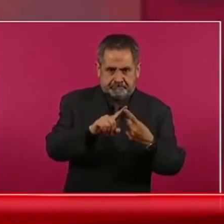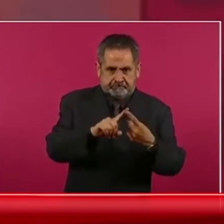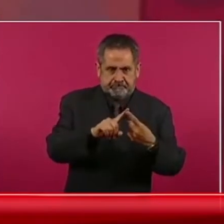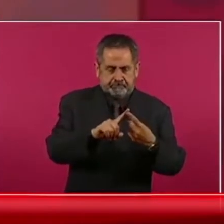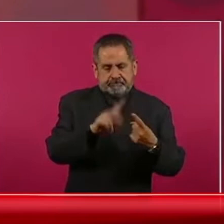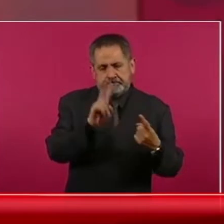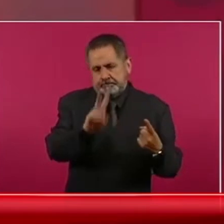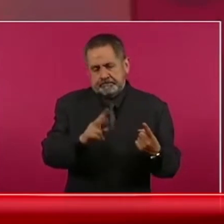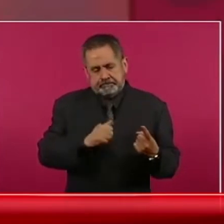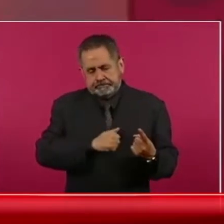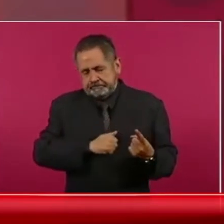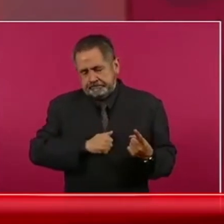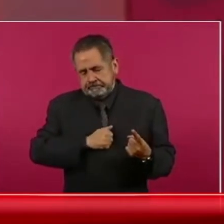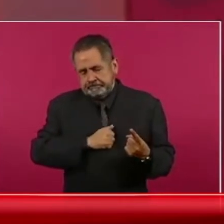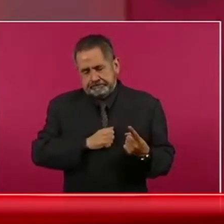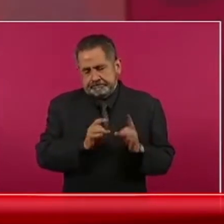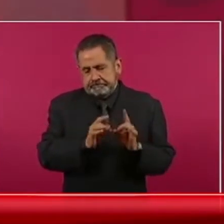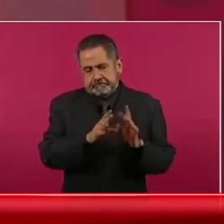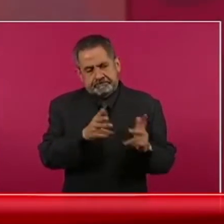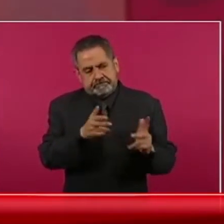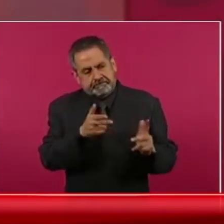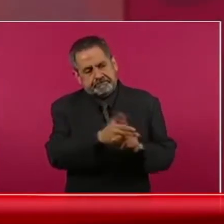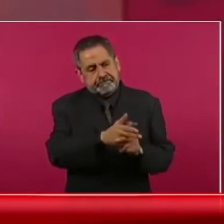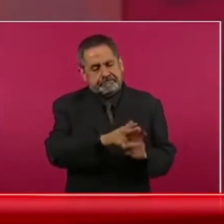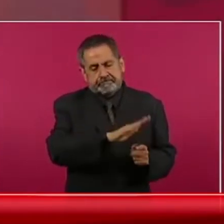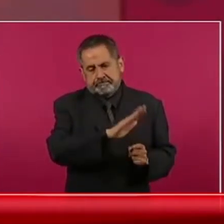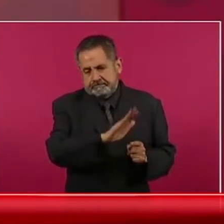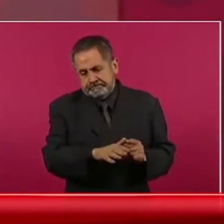hecho lamentable,